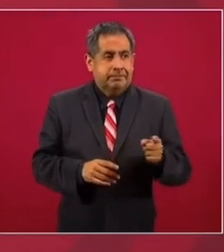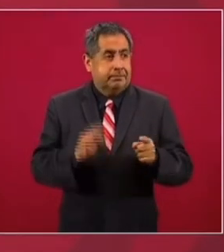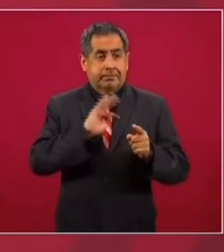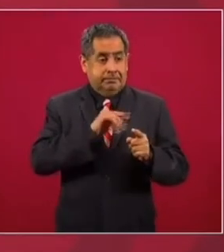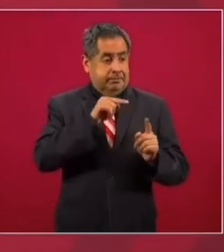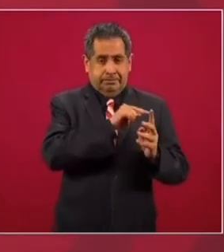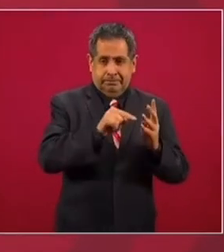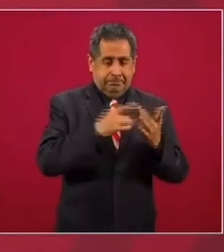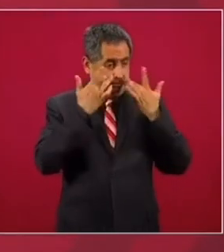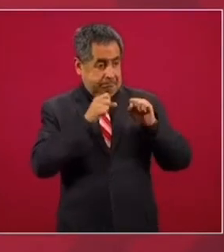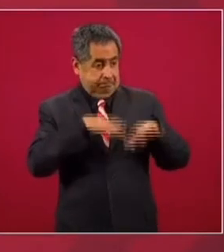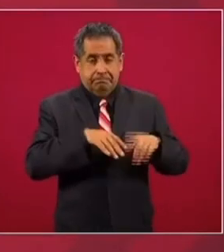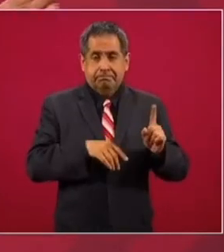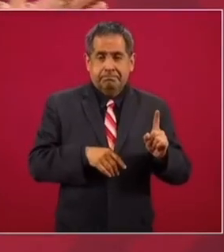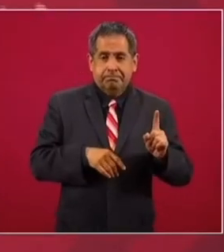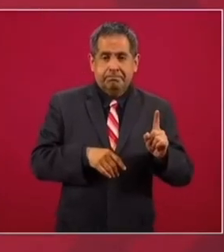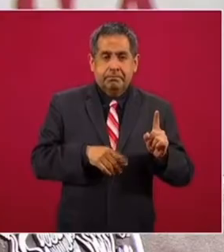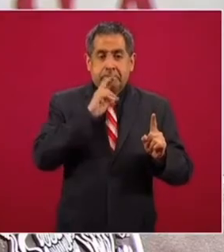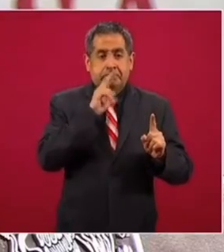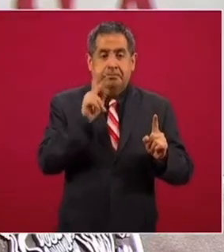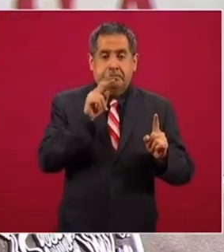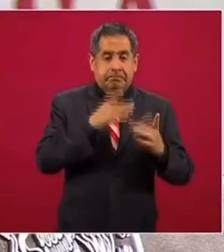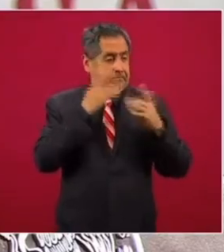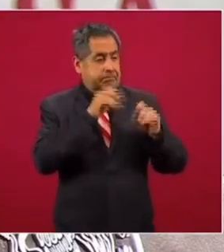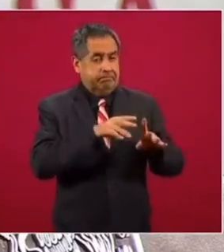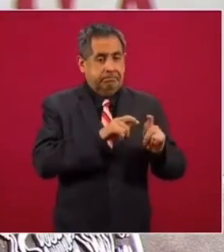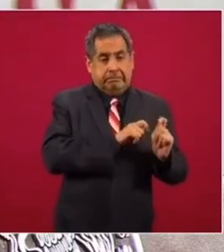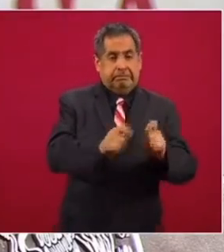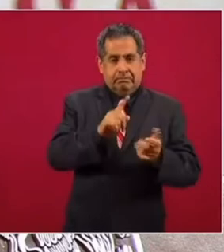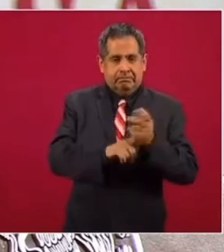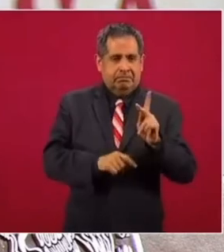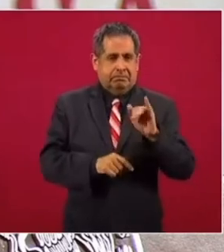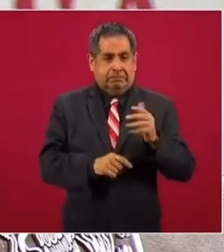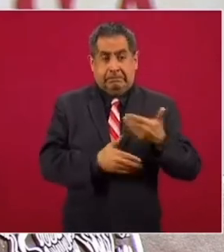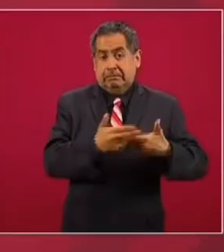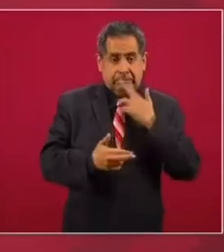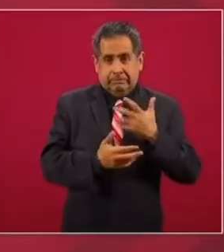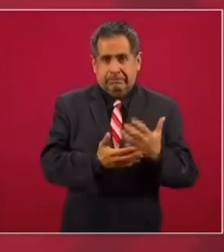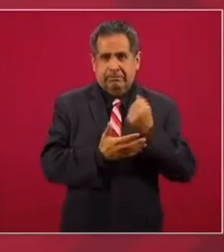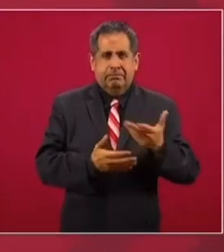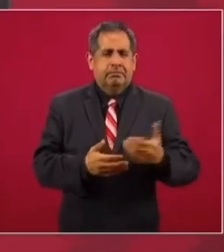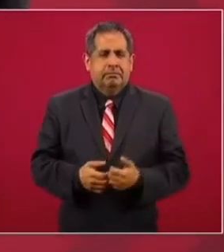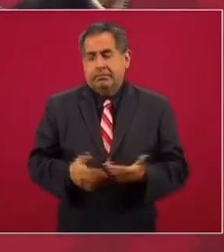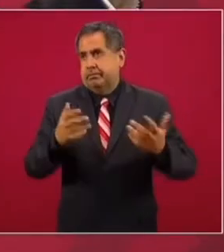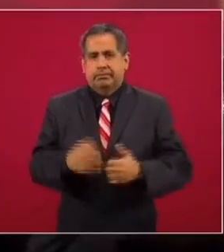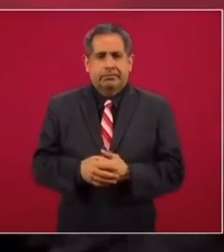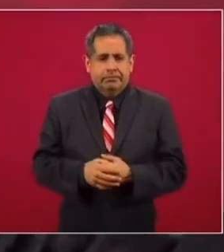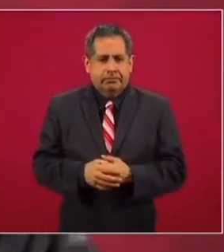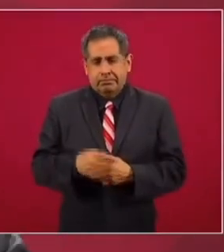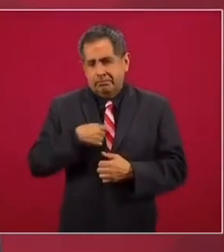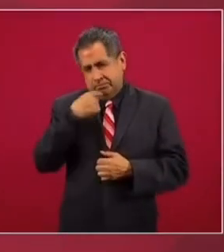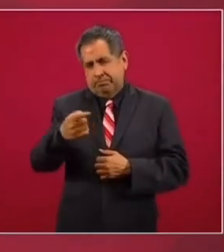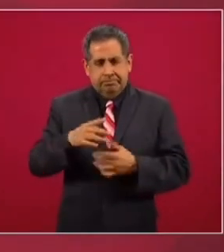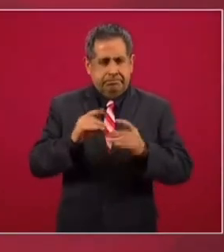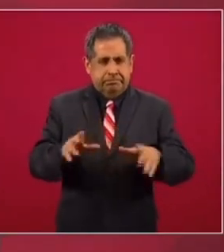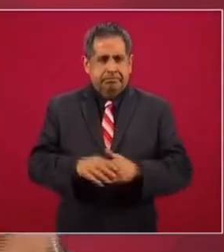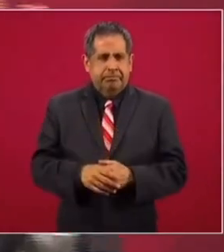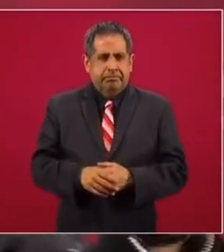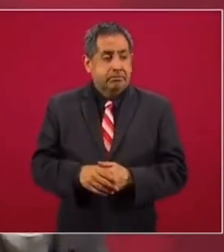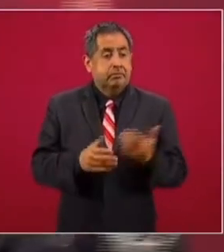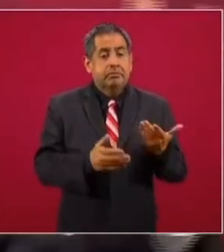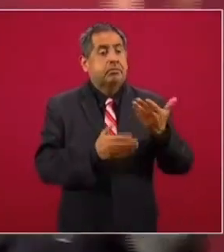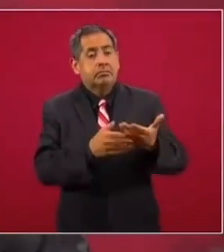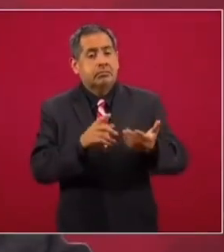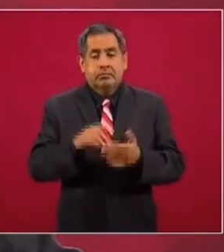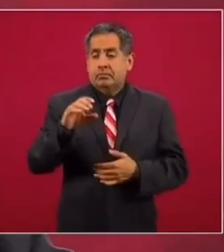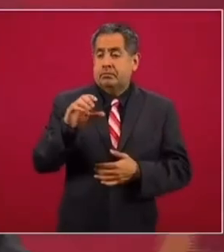declinara fuese el del PAN, en favor del PRI. Bueno, les voy a decir algo. Hasta le